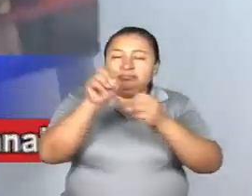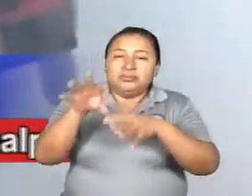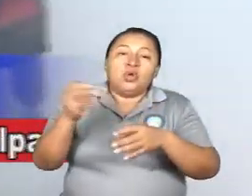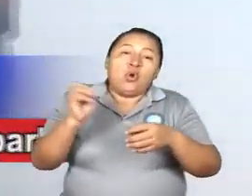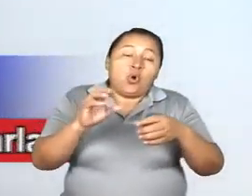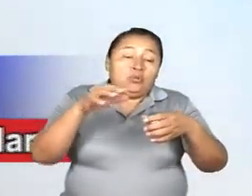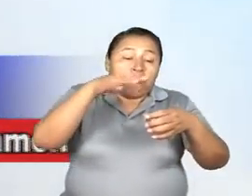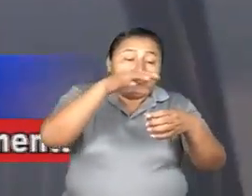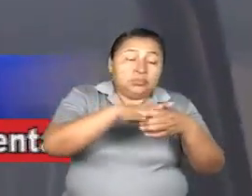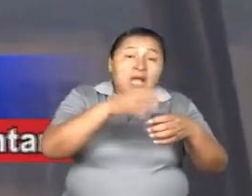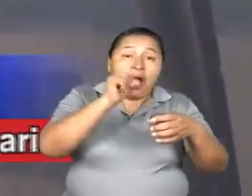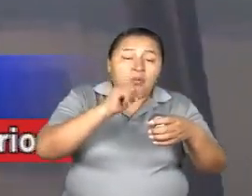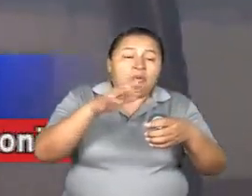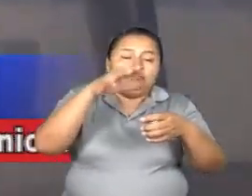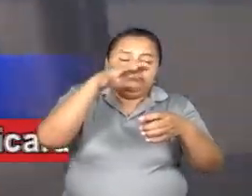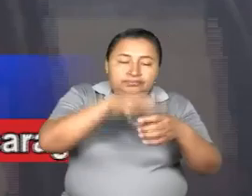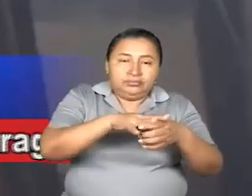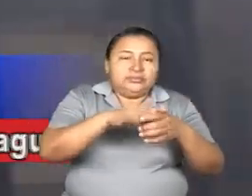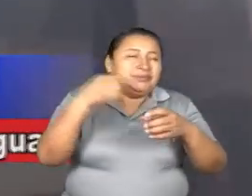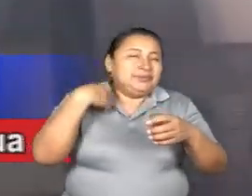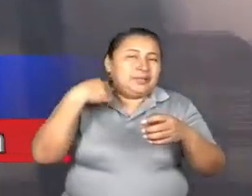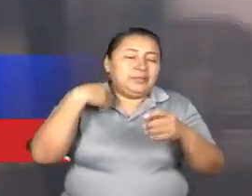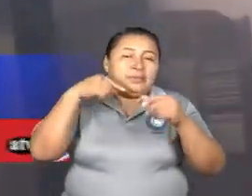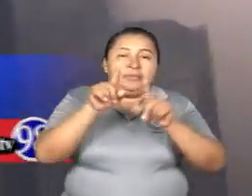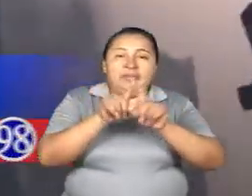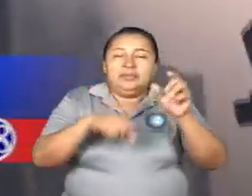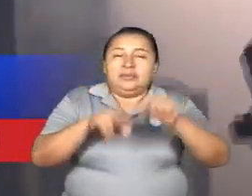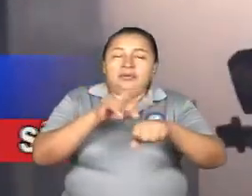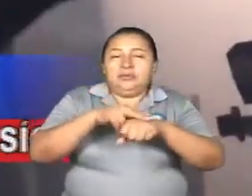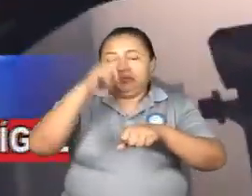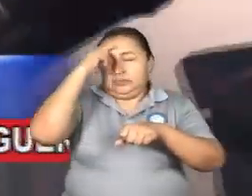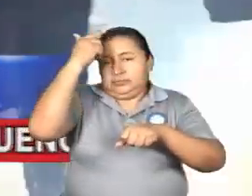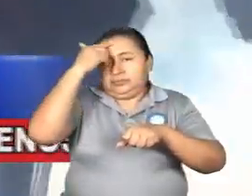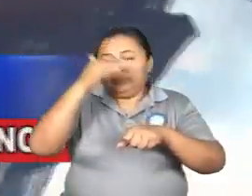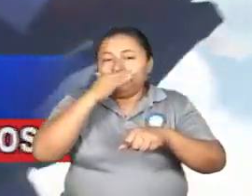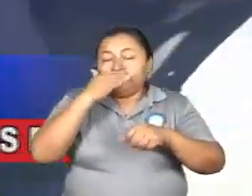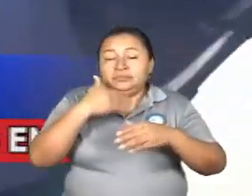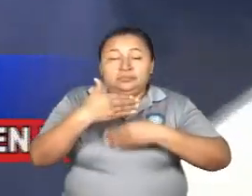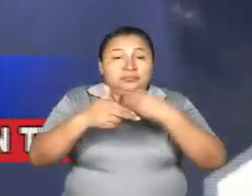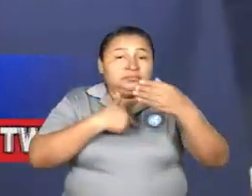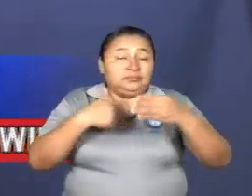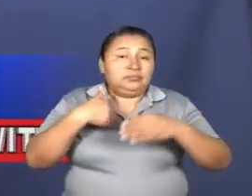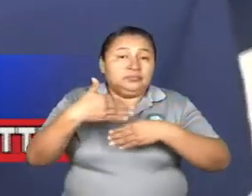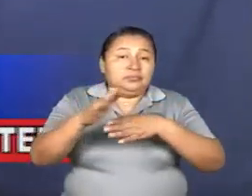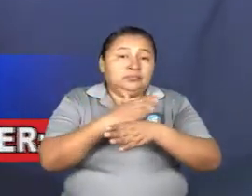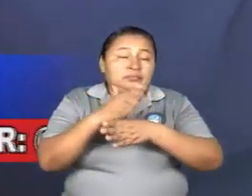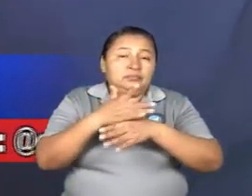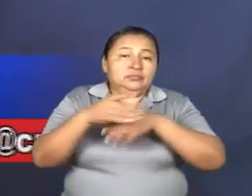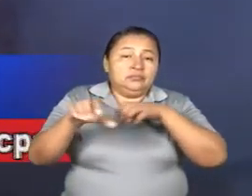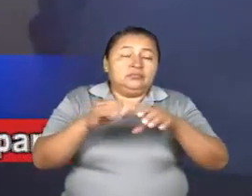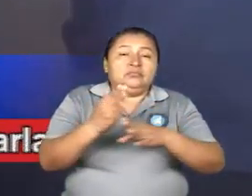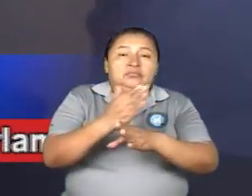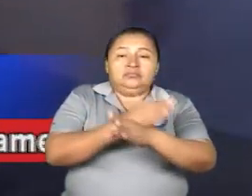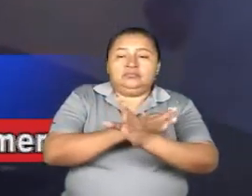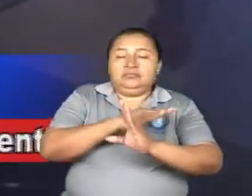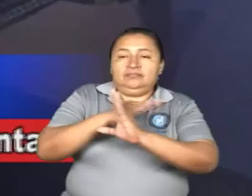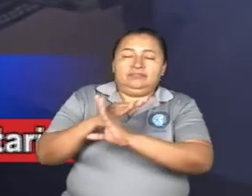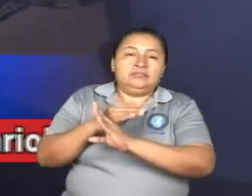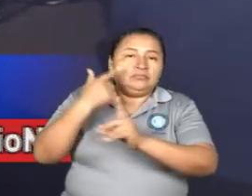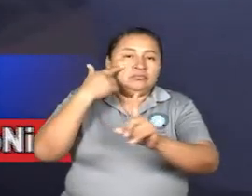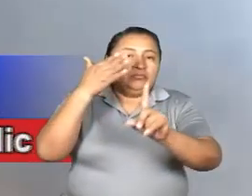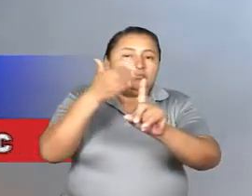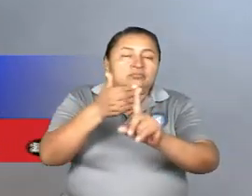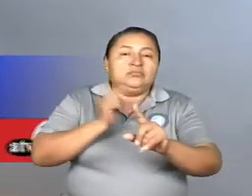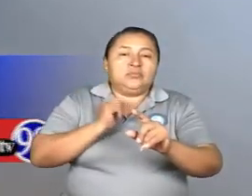utensilios donde almacenan agua. A nivel nacional, el gobierno sandinista ejecuta distintas acciones preventivas dirigidas a cuidar